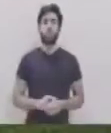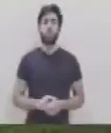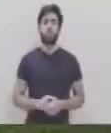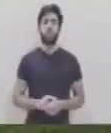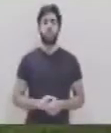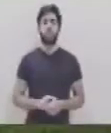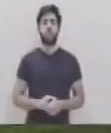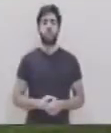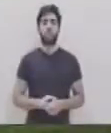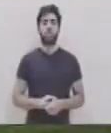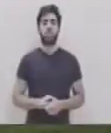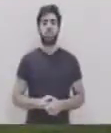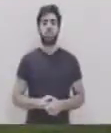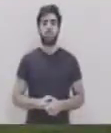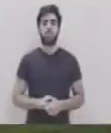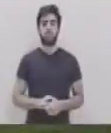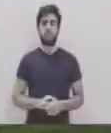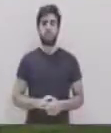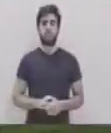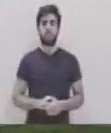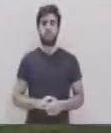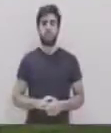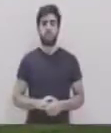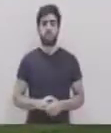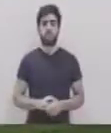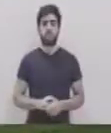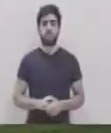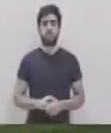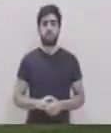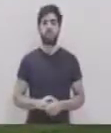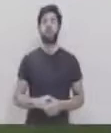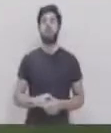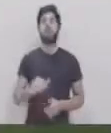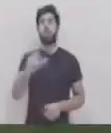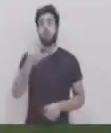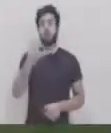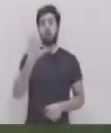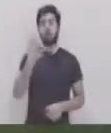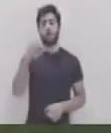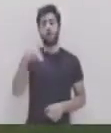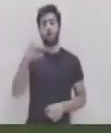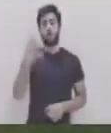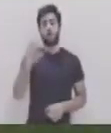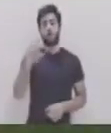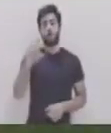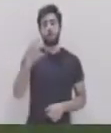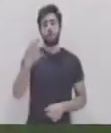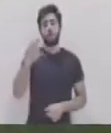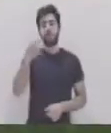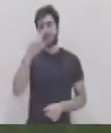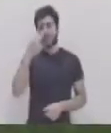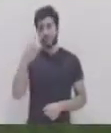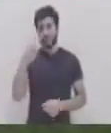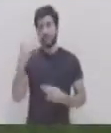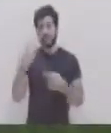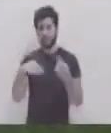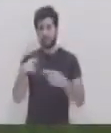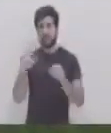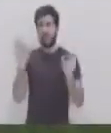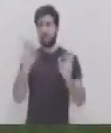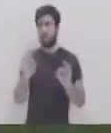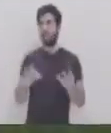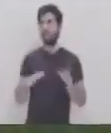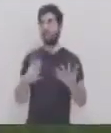dedo pulgar, como todos conocemos la manzanita que tenemos. Conocerte, la seña es tocando con mi